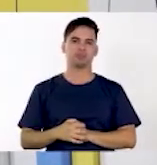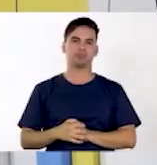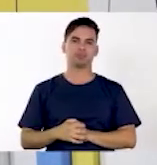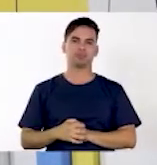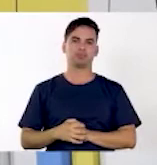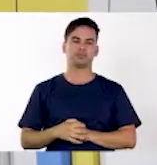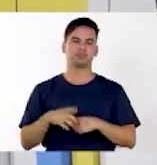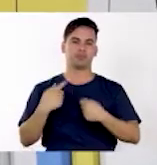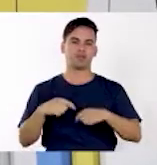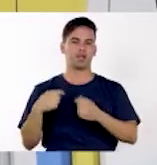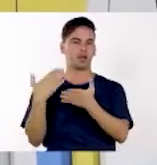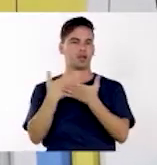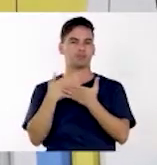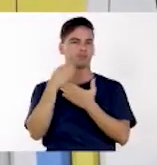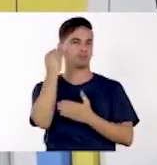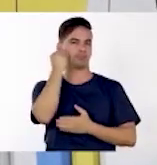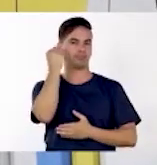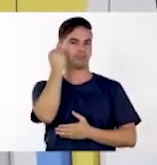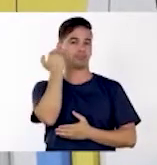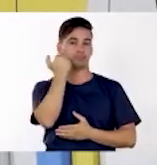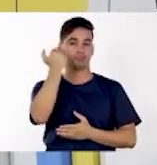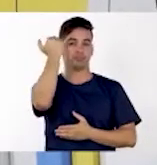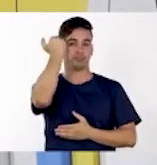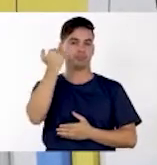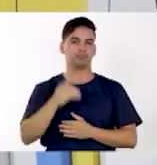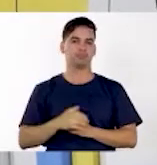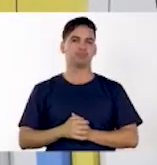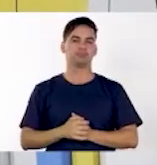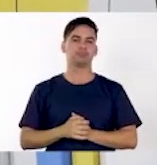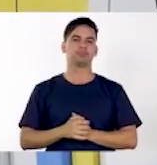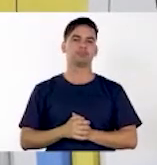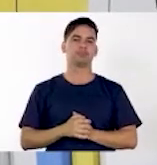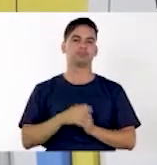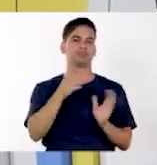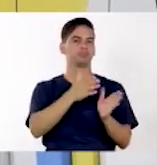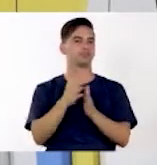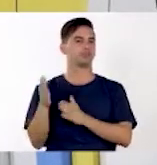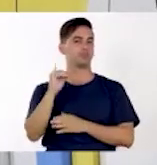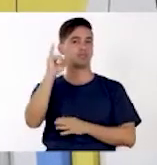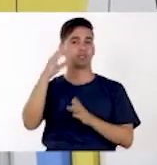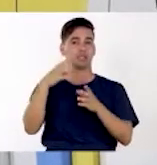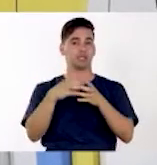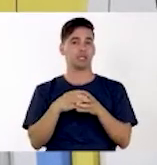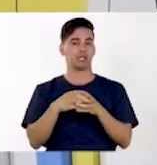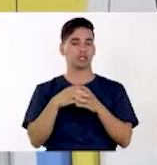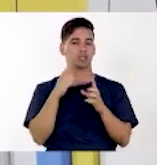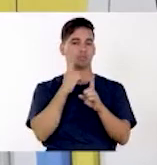seguir profundizando en él. Pasamos entonces a sexto por encuentro.